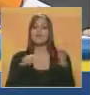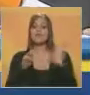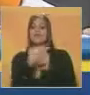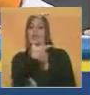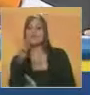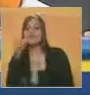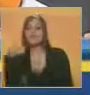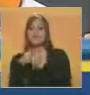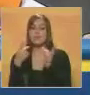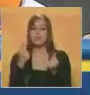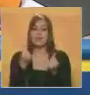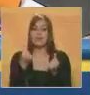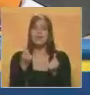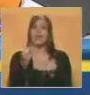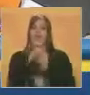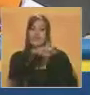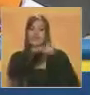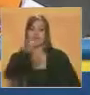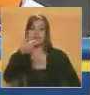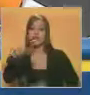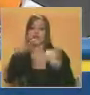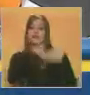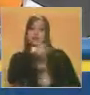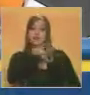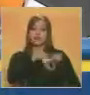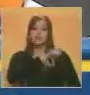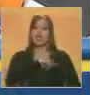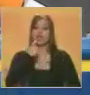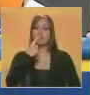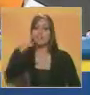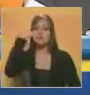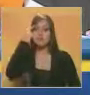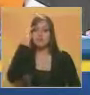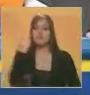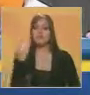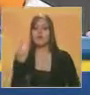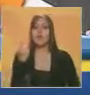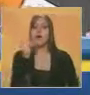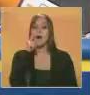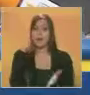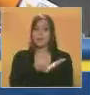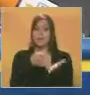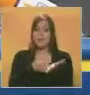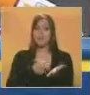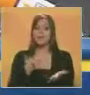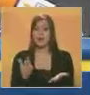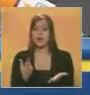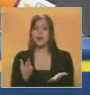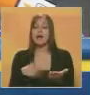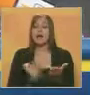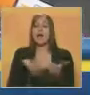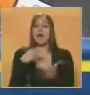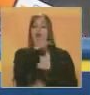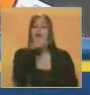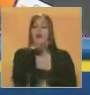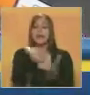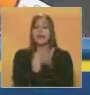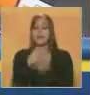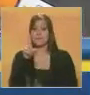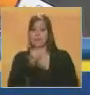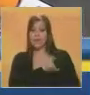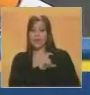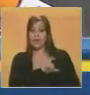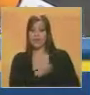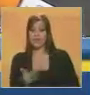bolívares. El Directorio de Responsabilidad Social dio una fecha graciosa para la cancelación de la multa, que fue de octubre hasta el primero de